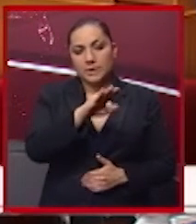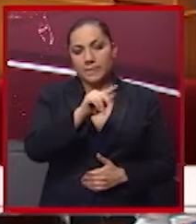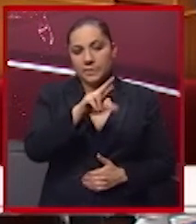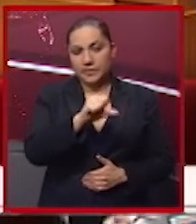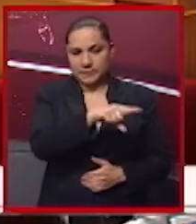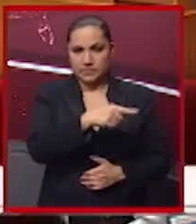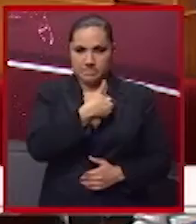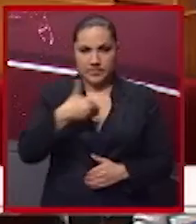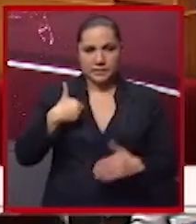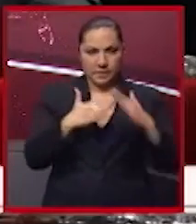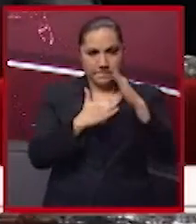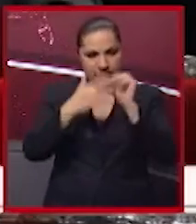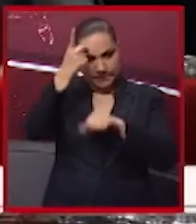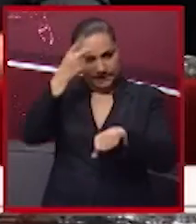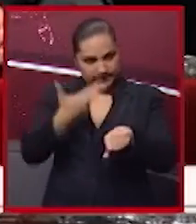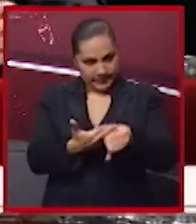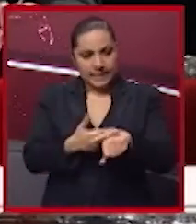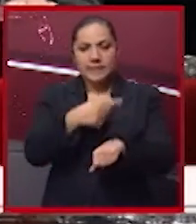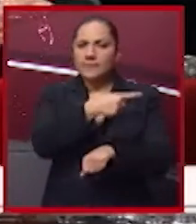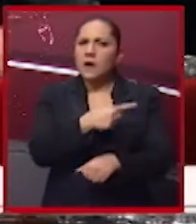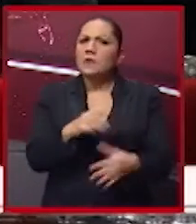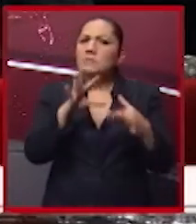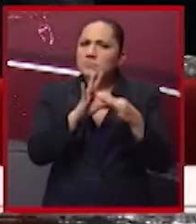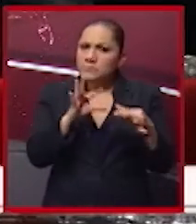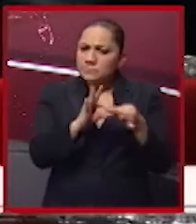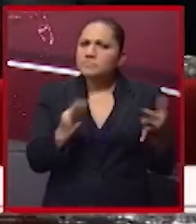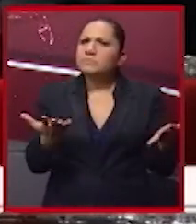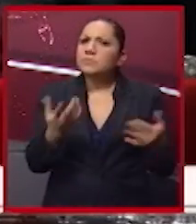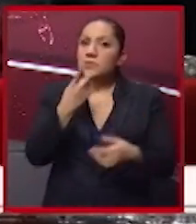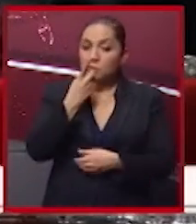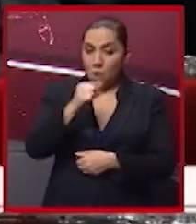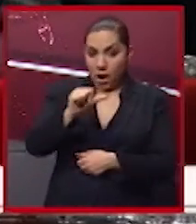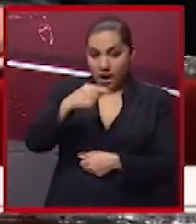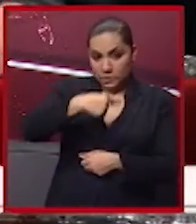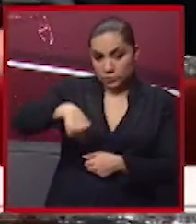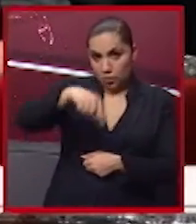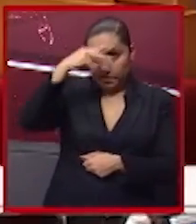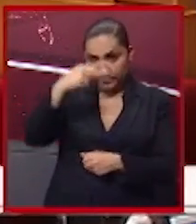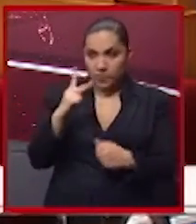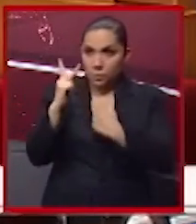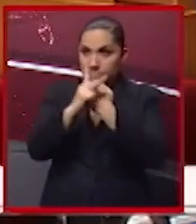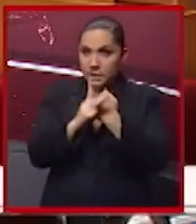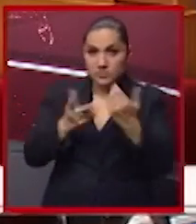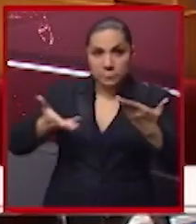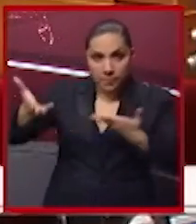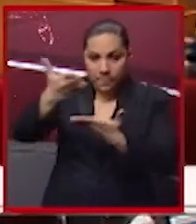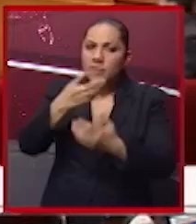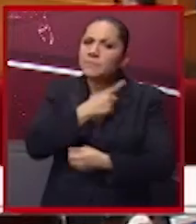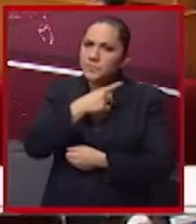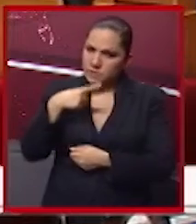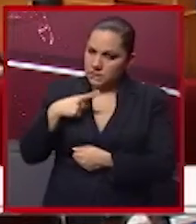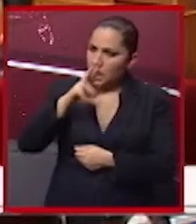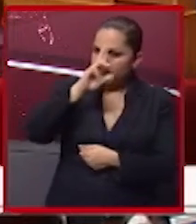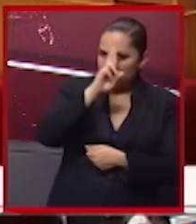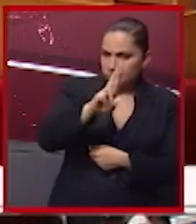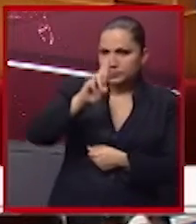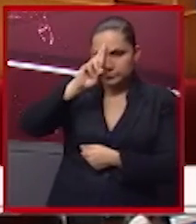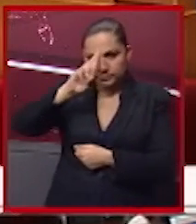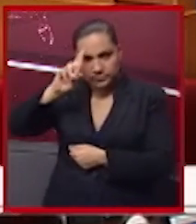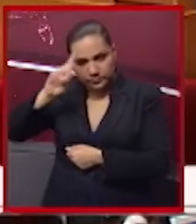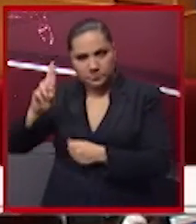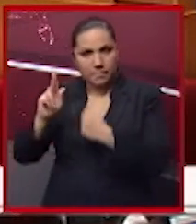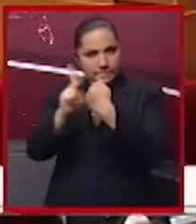hizo uso de la palabra, indicó que la política exterior mexicana debe preservar sus principios de libre autodeterminación de los pueblos y subrayó la importancia